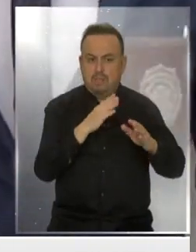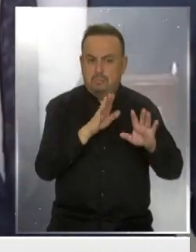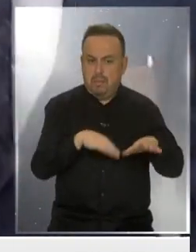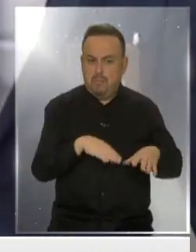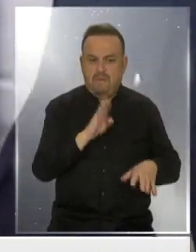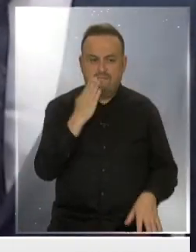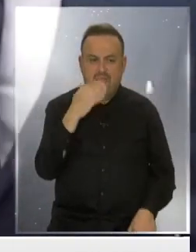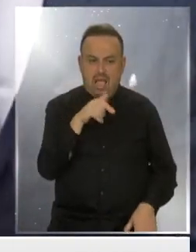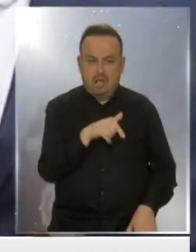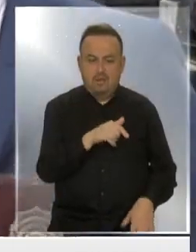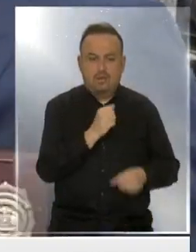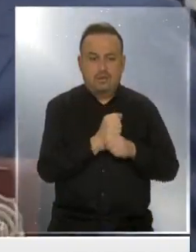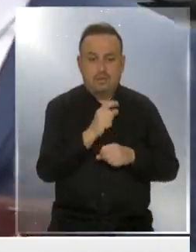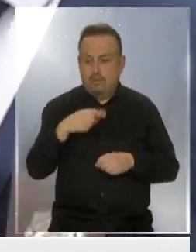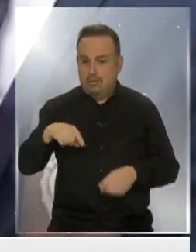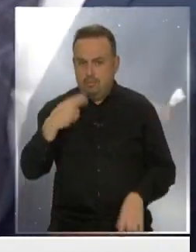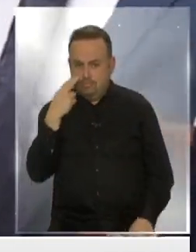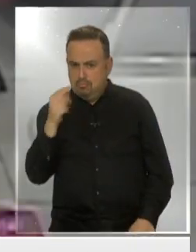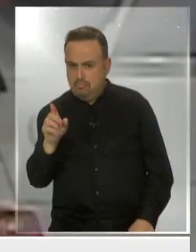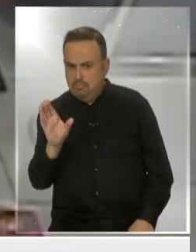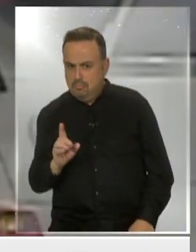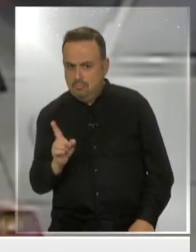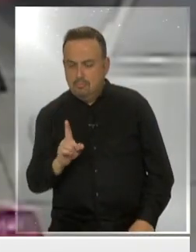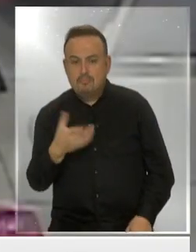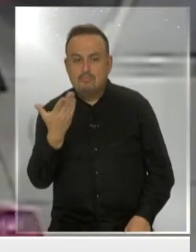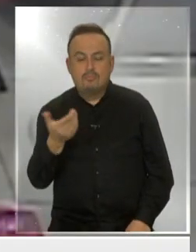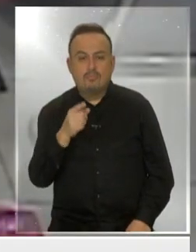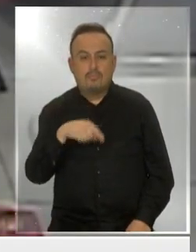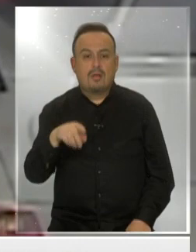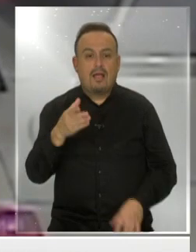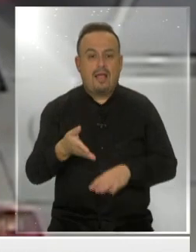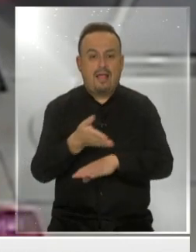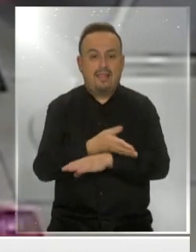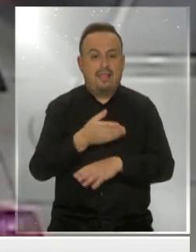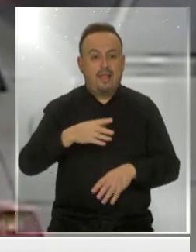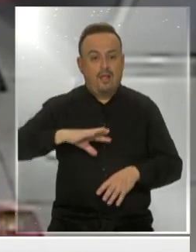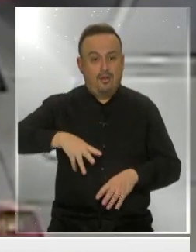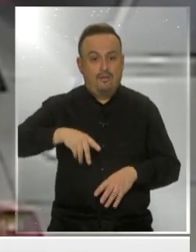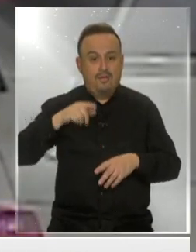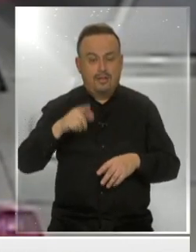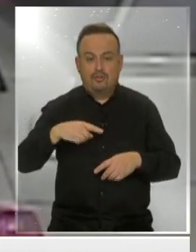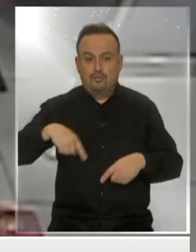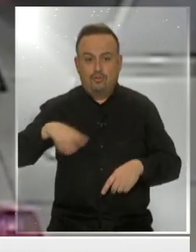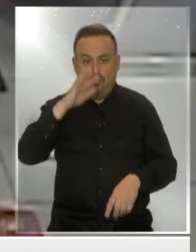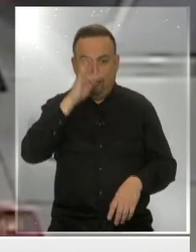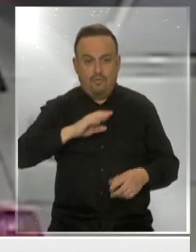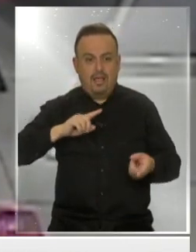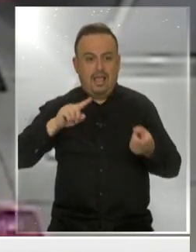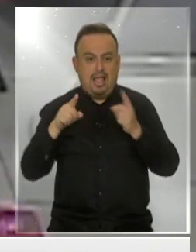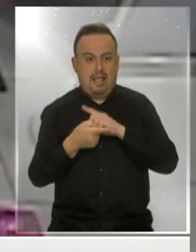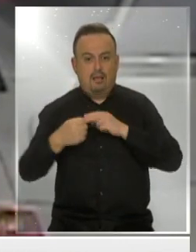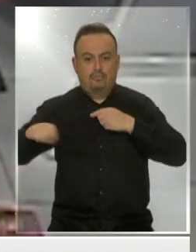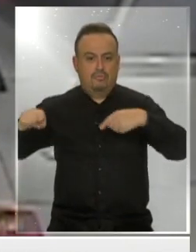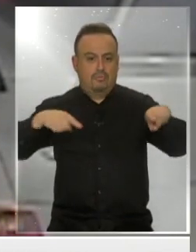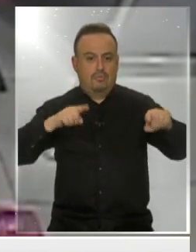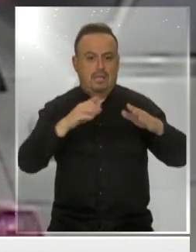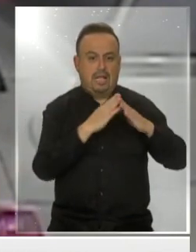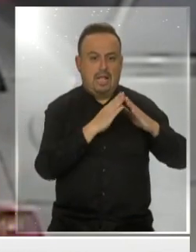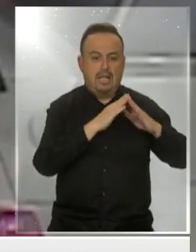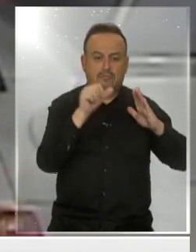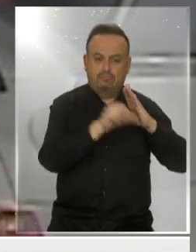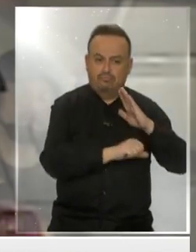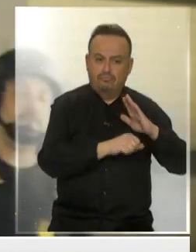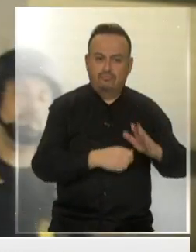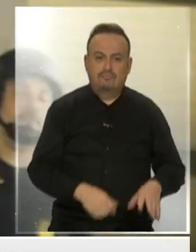ninguno de los trabajadores lo reconoció ya que pocos días antes del robo todos los funcionarios fueron enviados a sus casas a